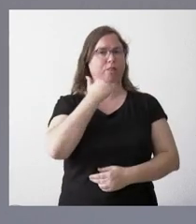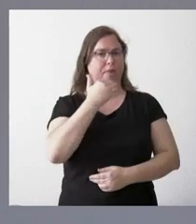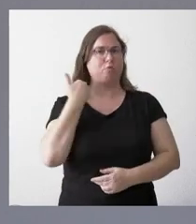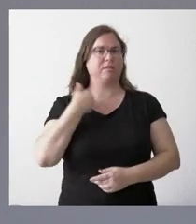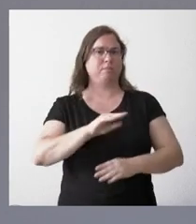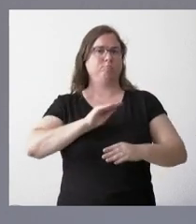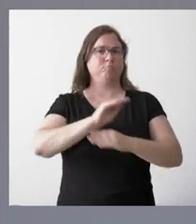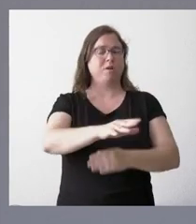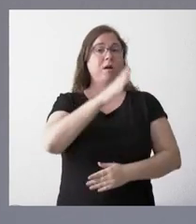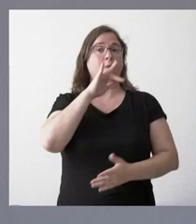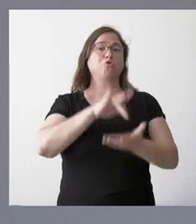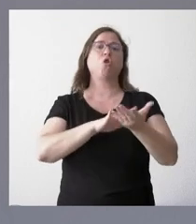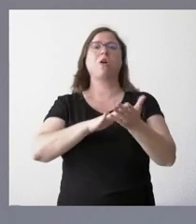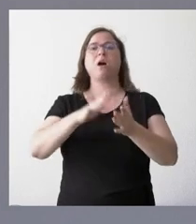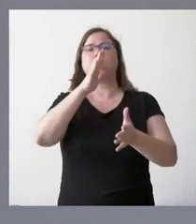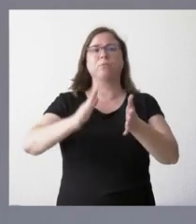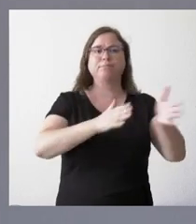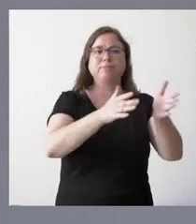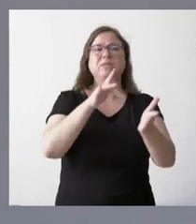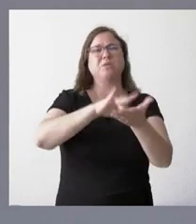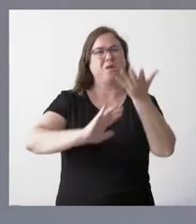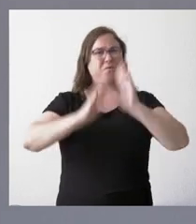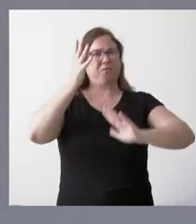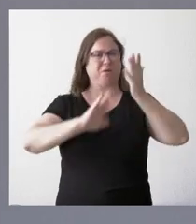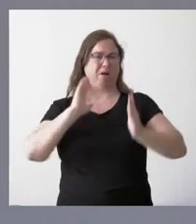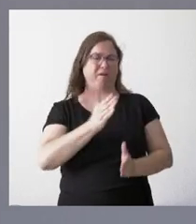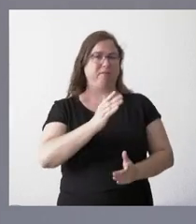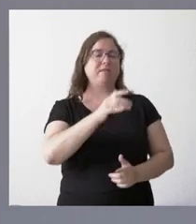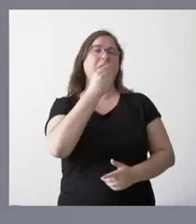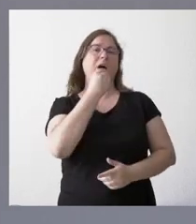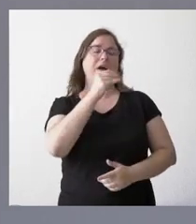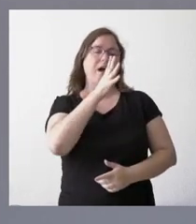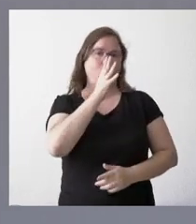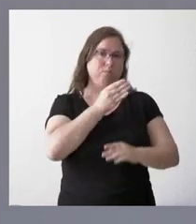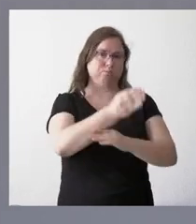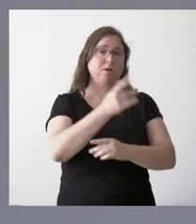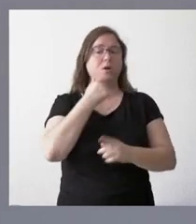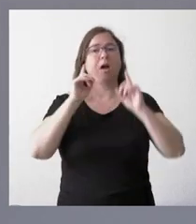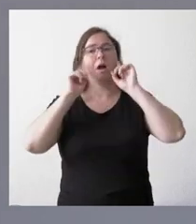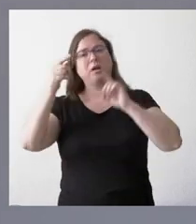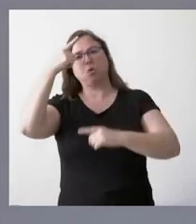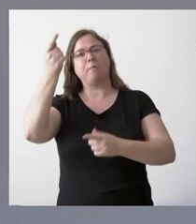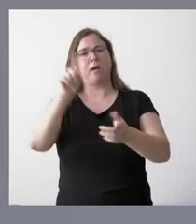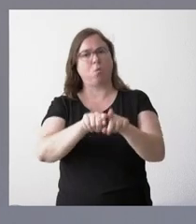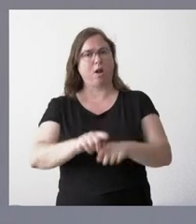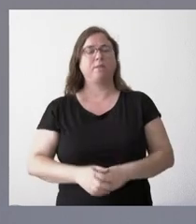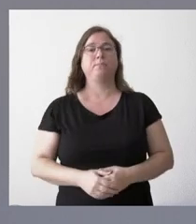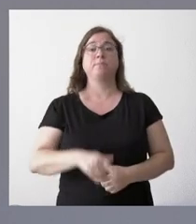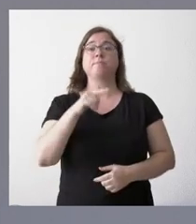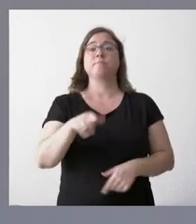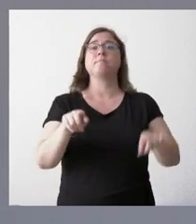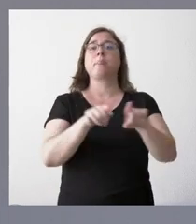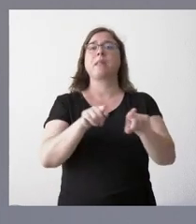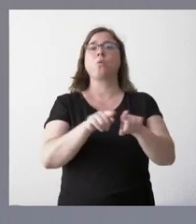de agua en las zonas afectadas por los incendios en la provincia de Zamora y lo hacemos ahora en el caso de Ávila. De ellos